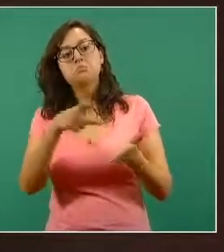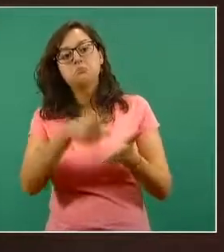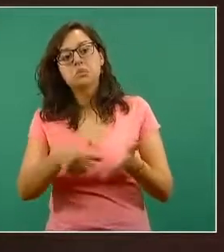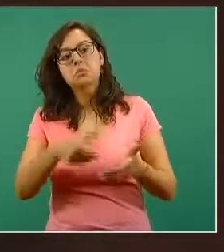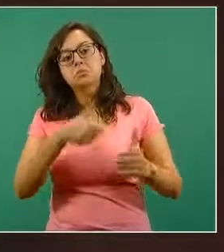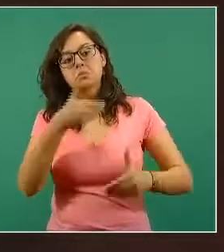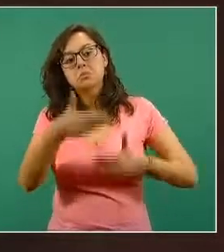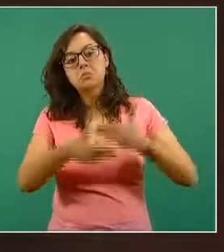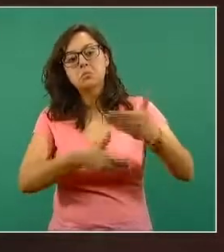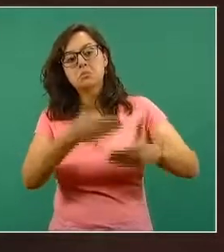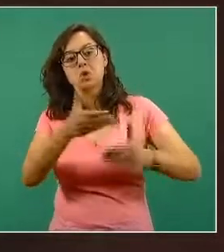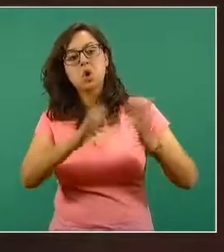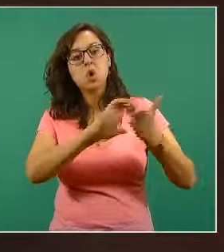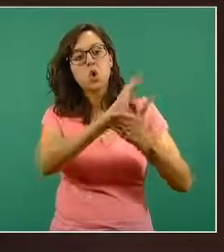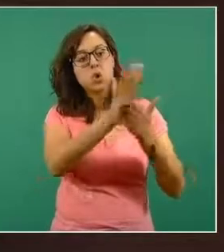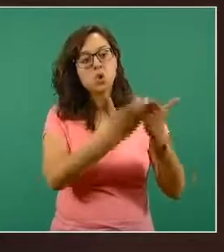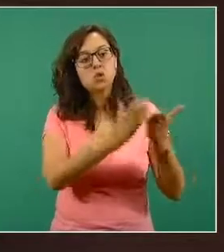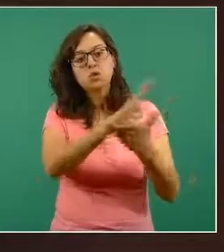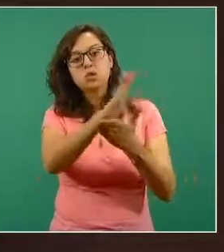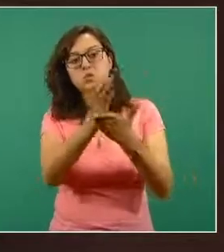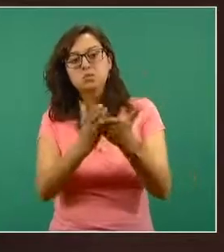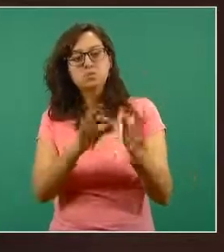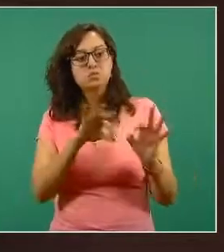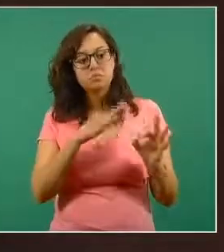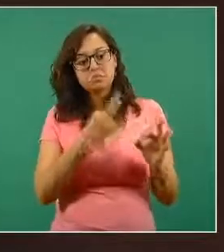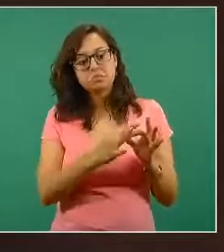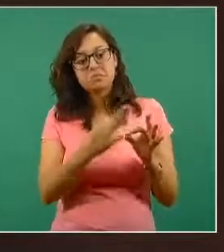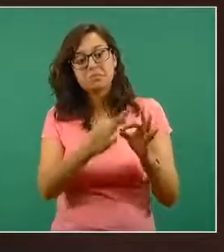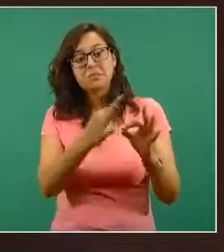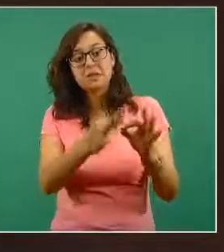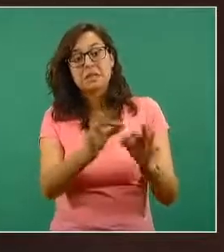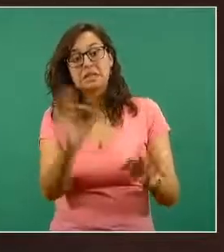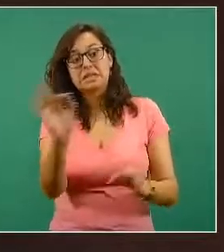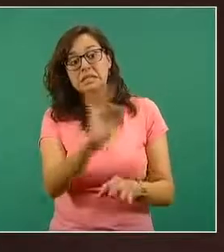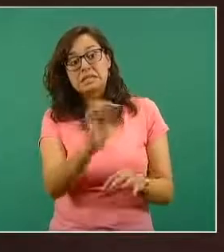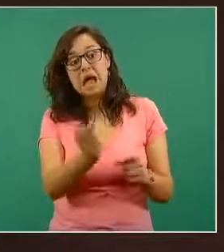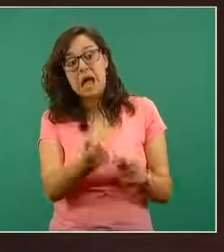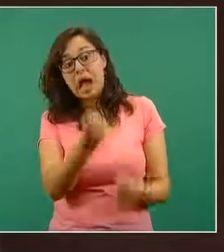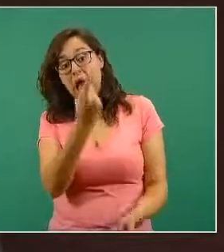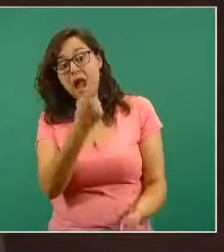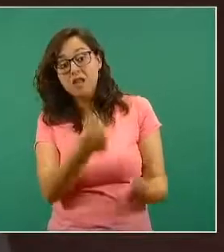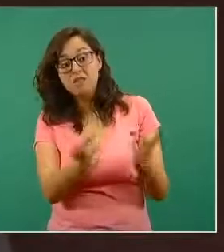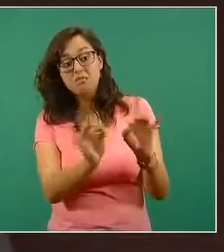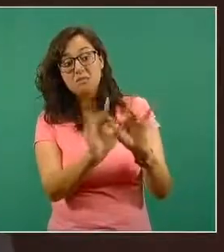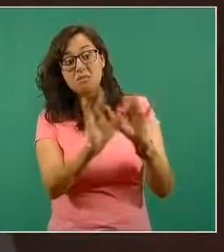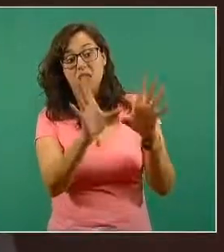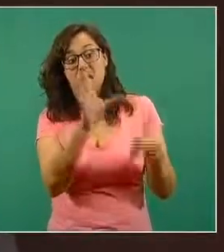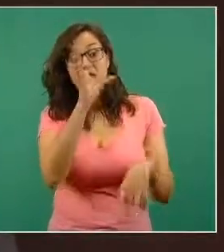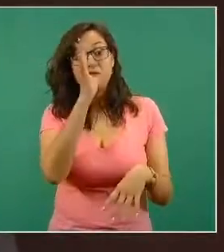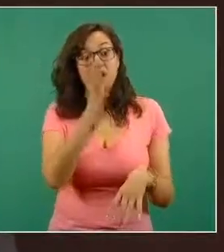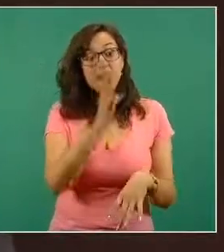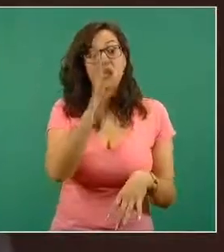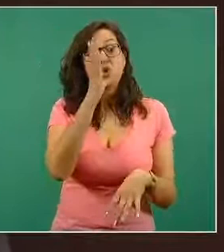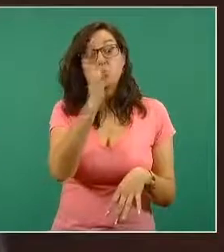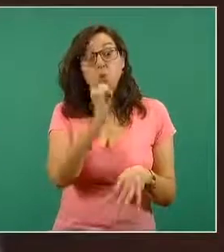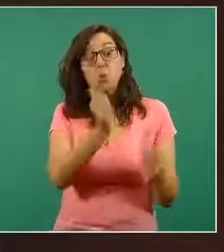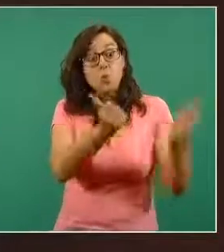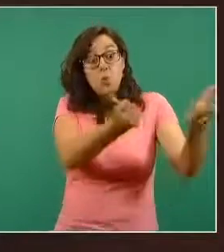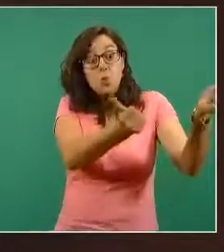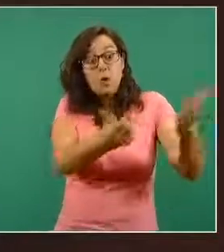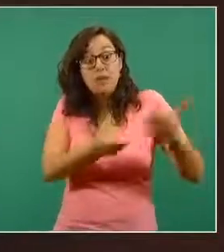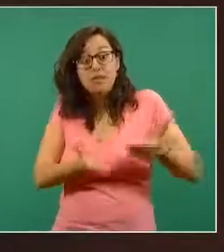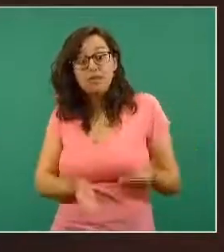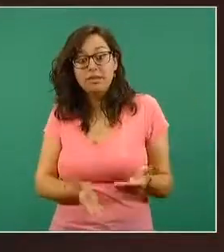de los contratos que tenemos puedan tener algún imprevisto que no puedan completar las